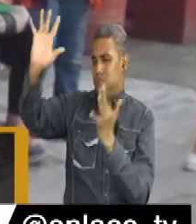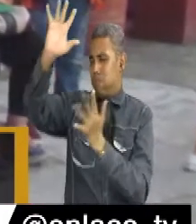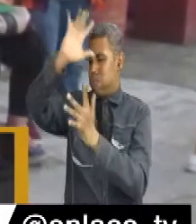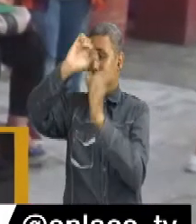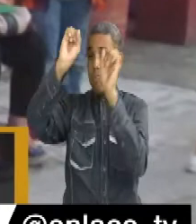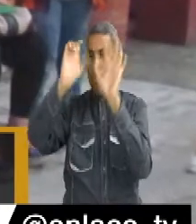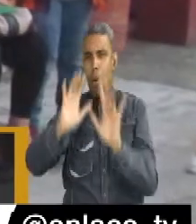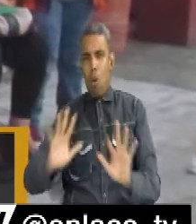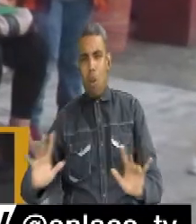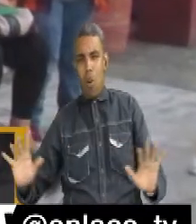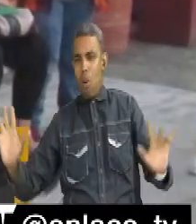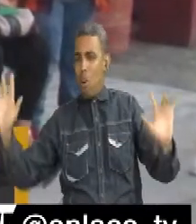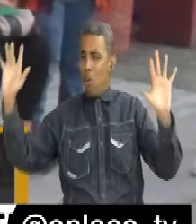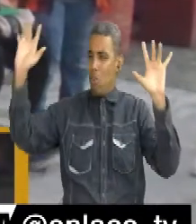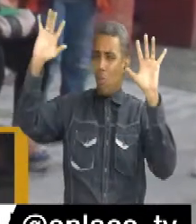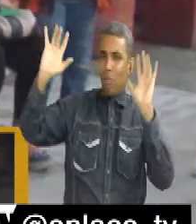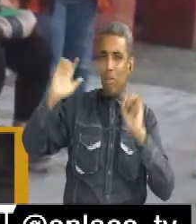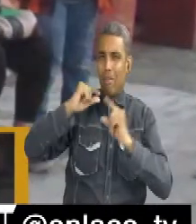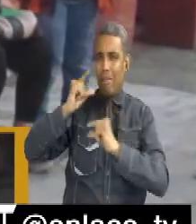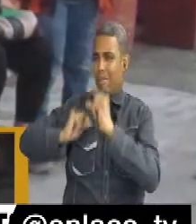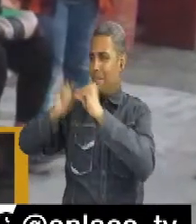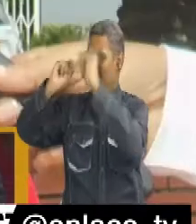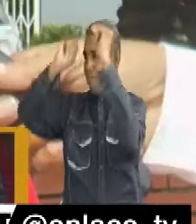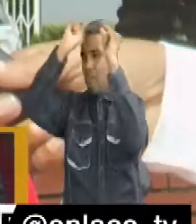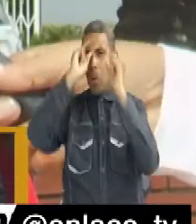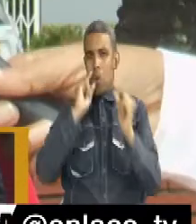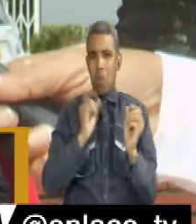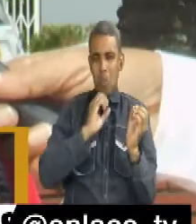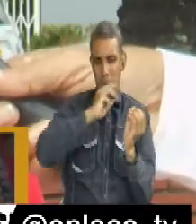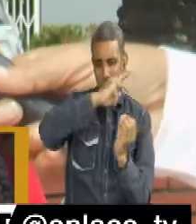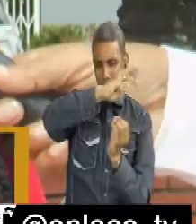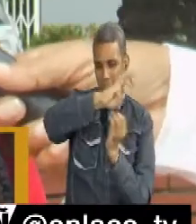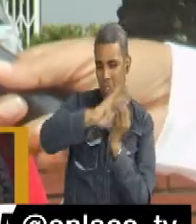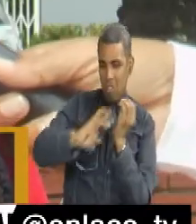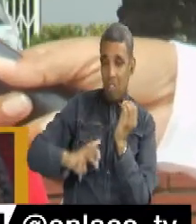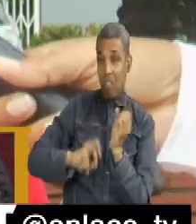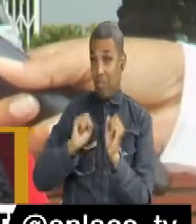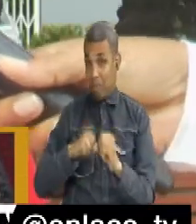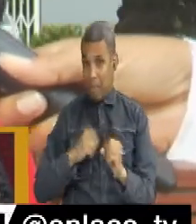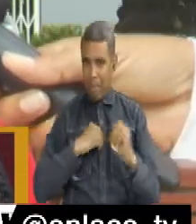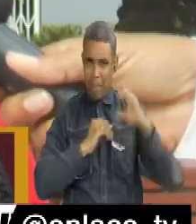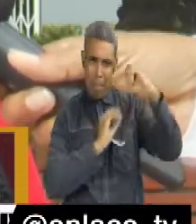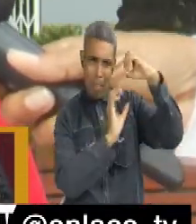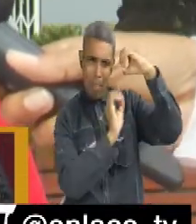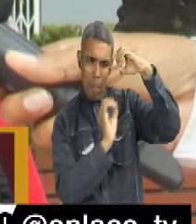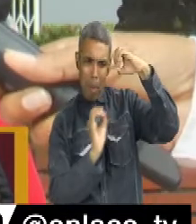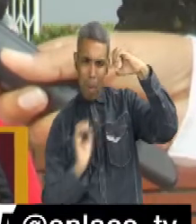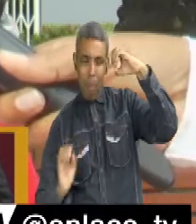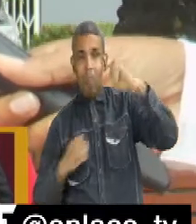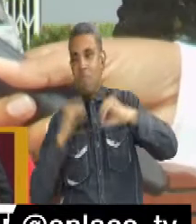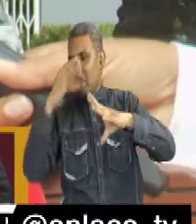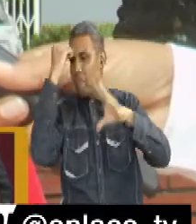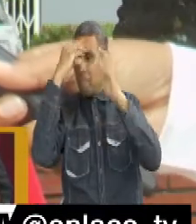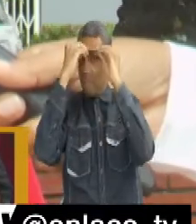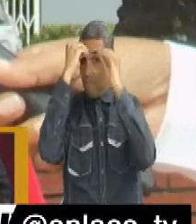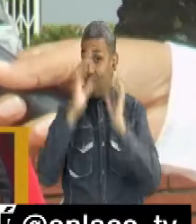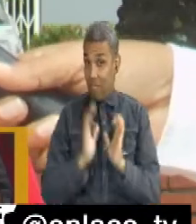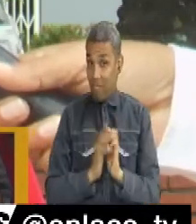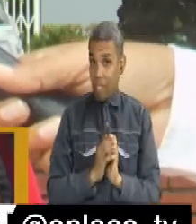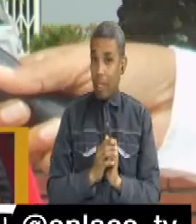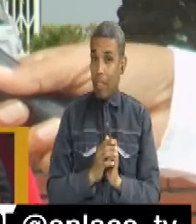conocer estrellas, la situación en nuestro sistema solar. Y de paso, pues estamos incentivando la cultura,